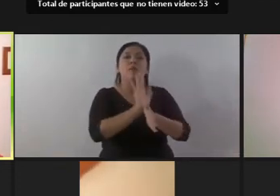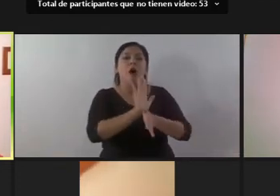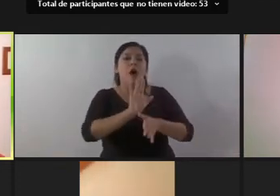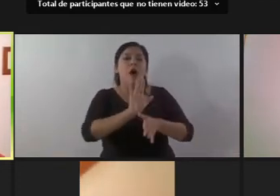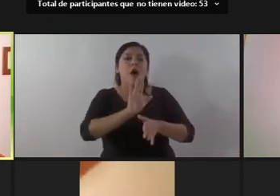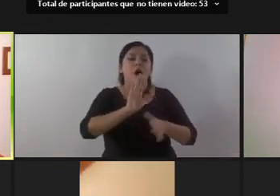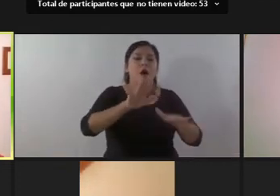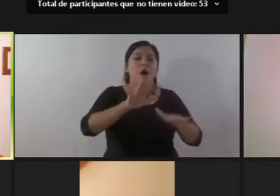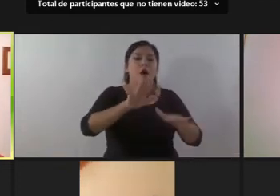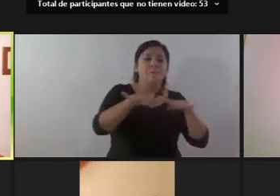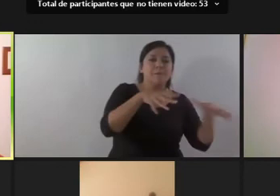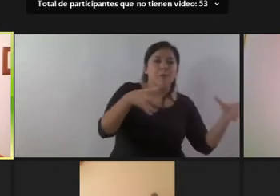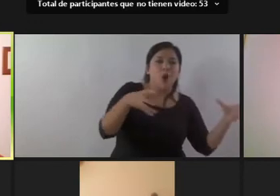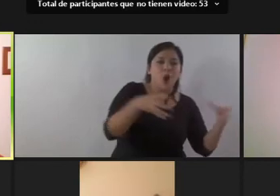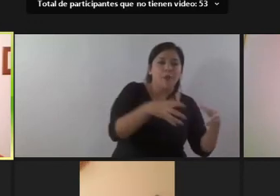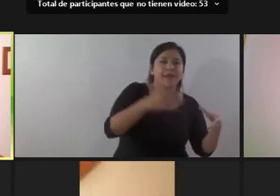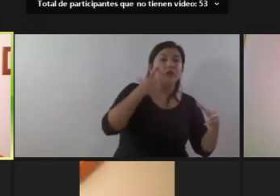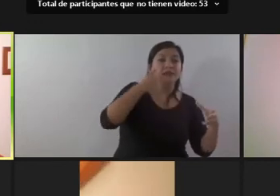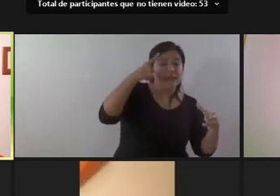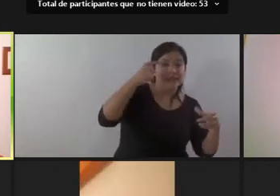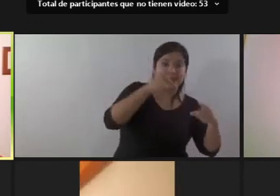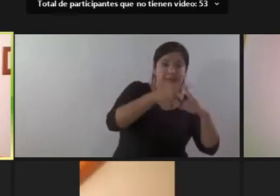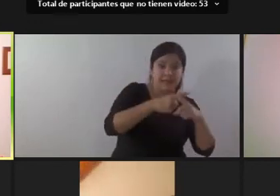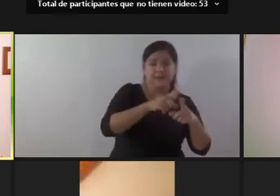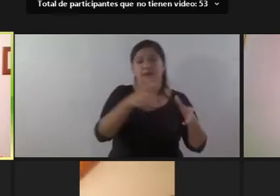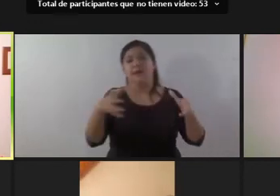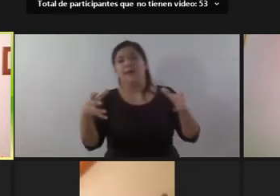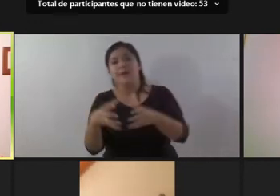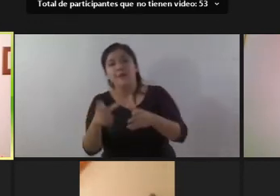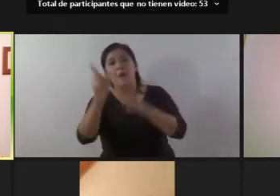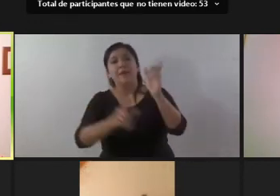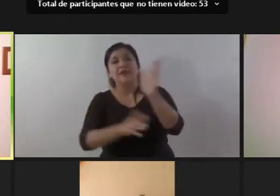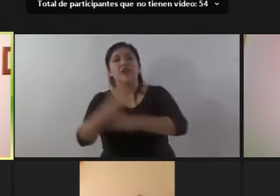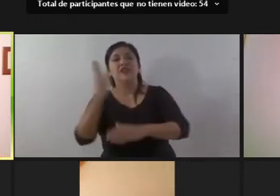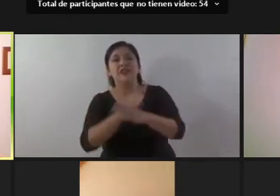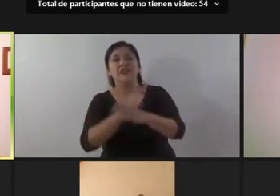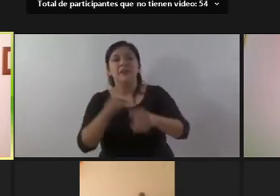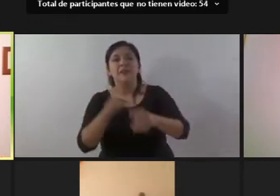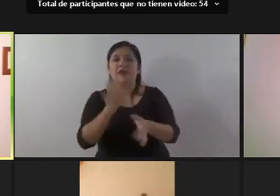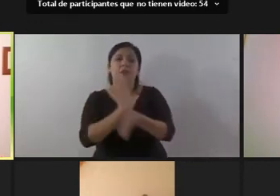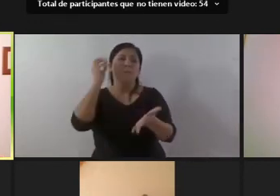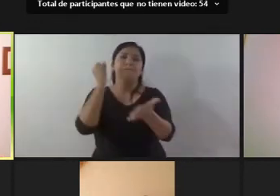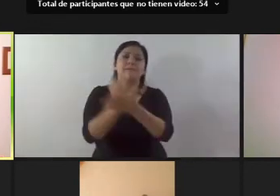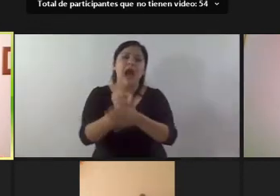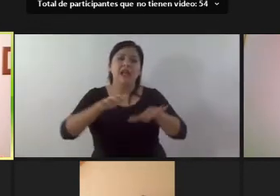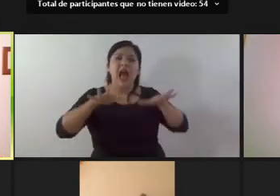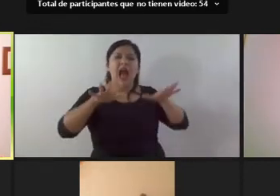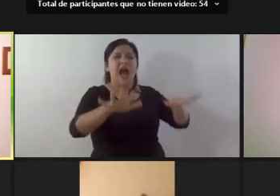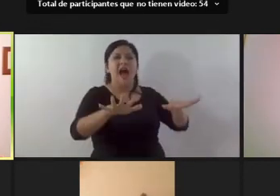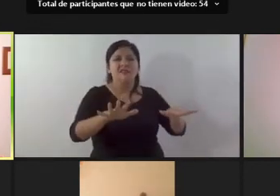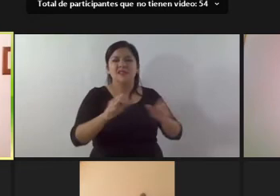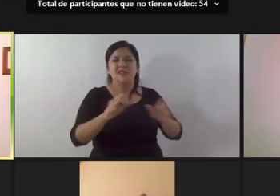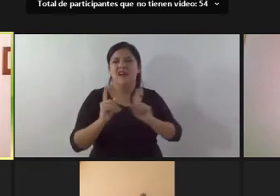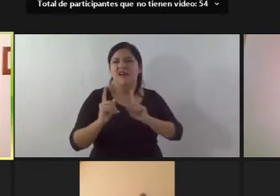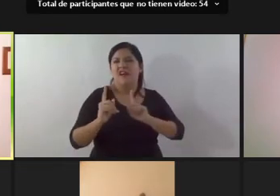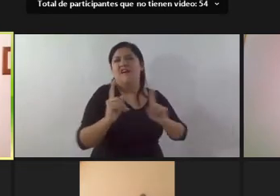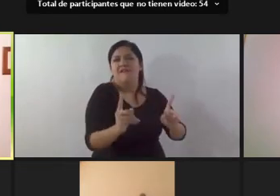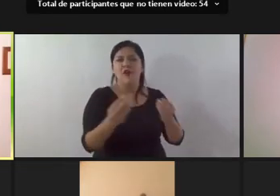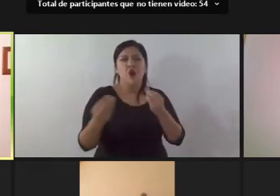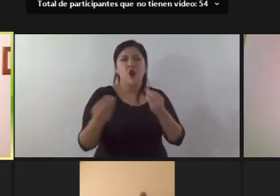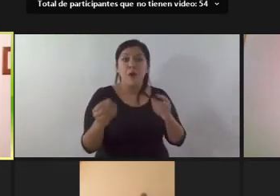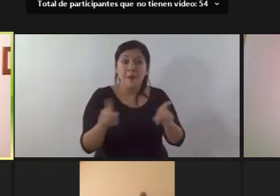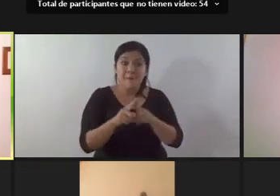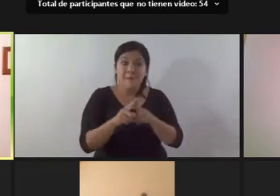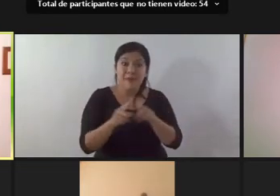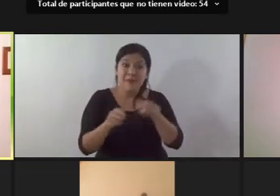movimiento intersex y en el movimiento de las personas con discapacidad? Y quizás para que Mauro descanse porque acaba de hablar, podemos hacer el mismo orden